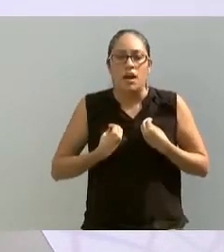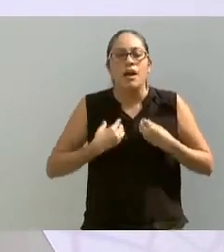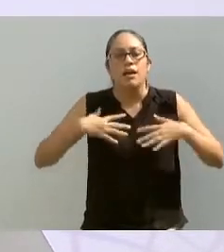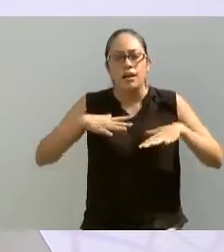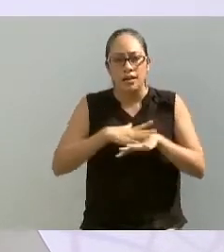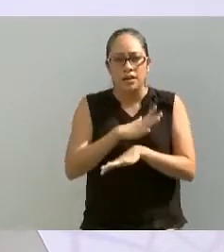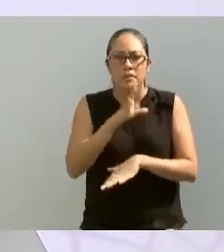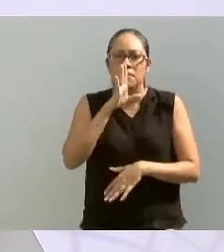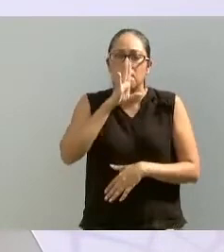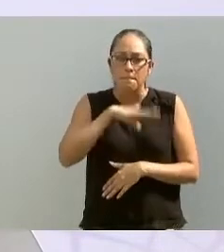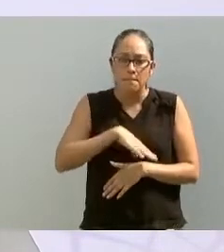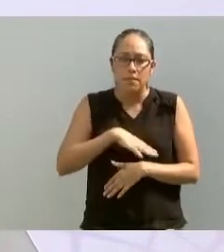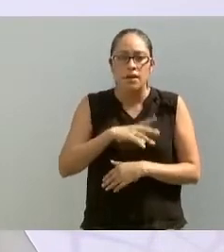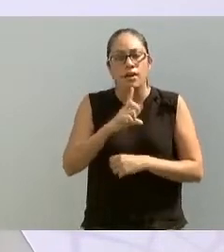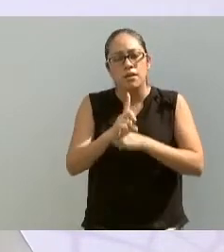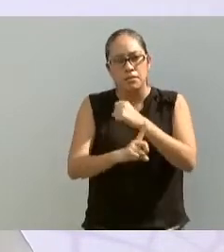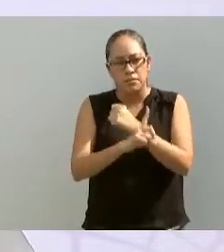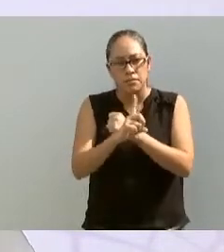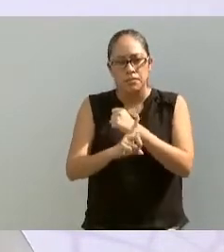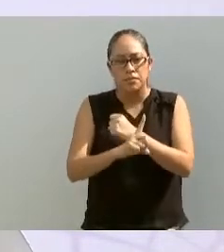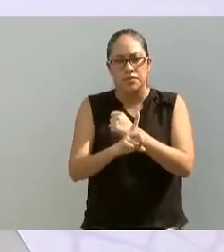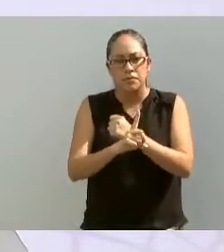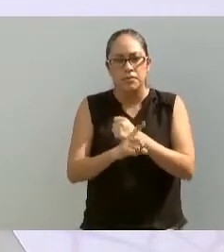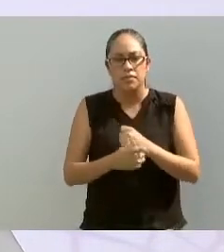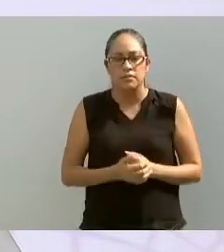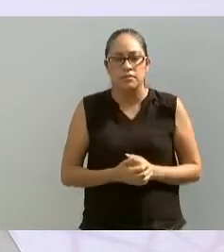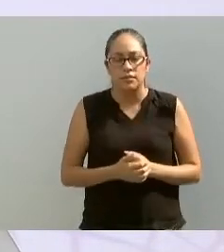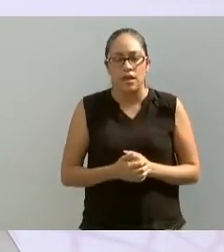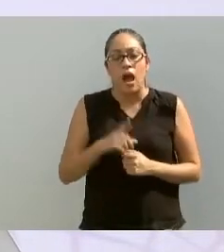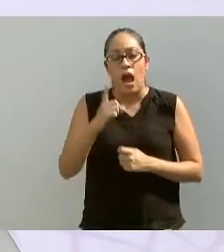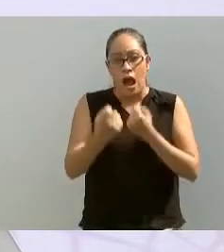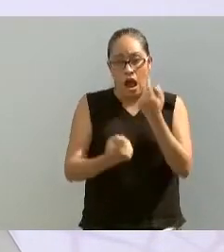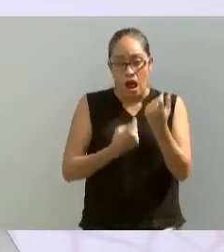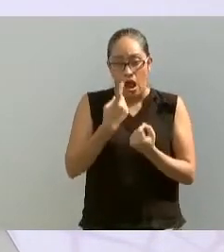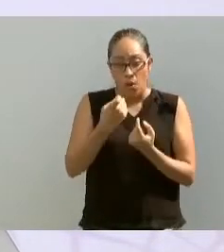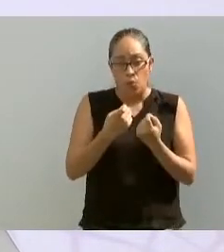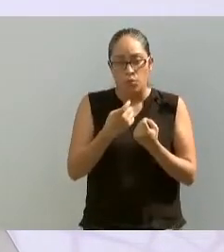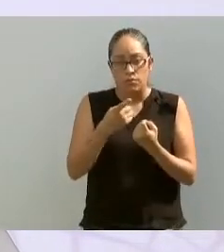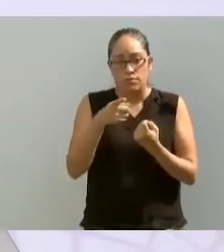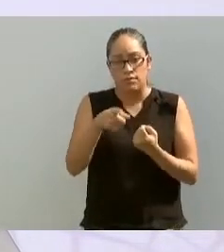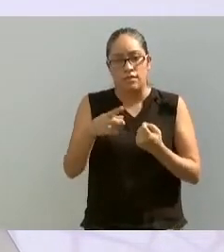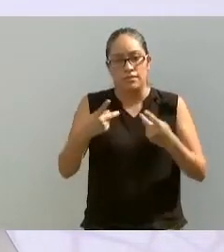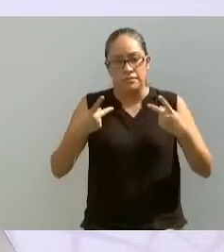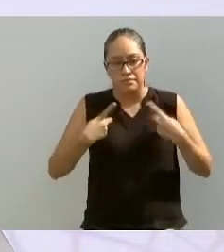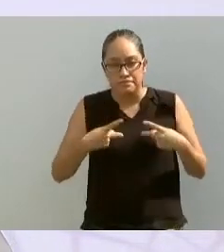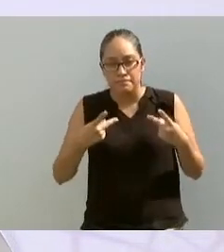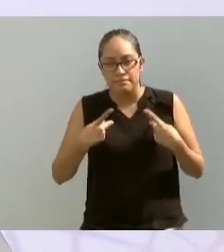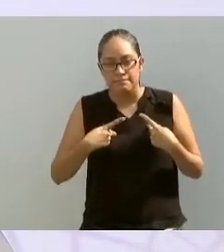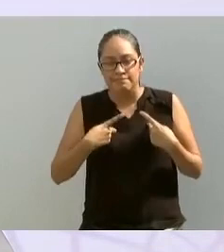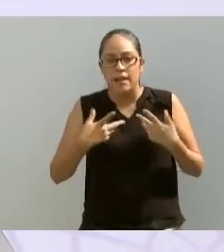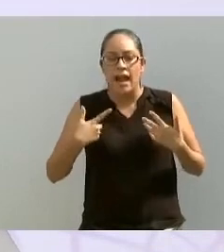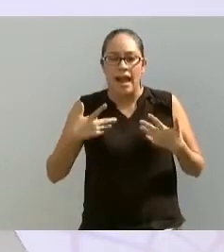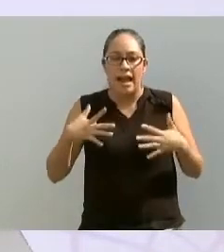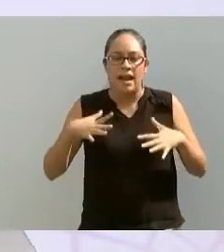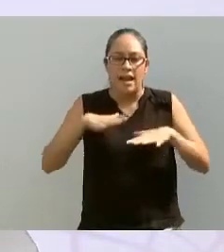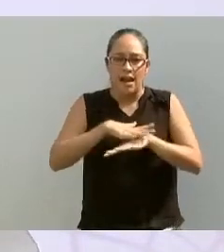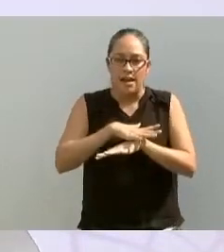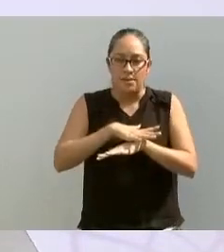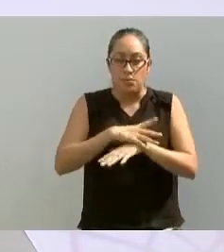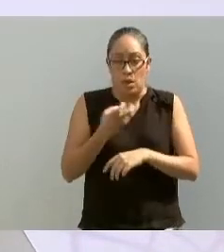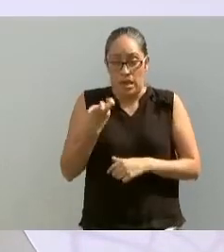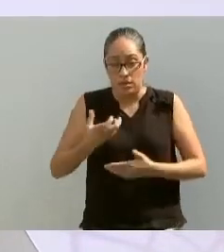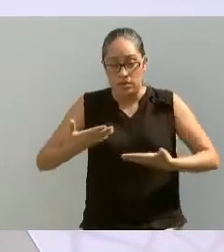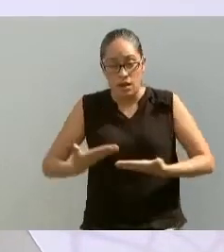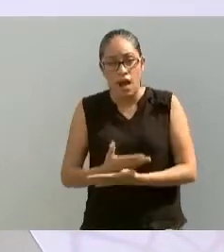las que llevan a algunos a tomar el camino de las conductas antisociales, no es de